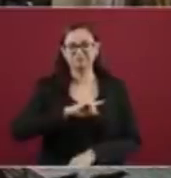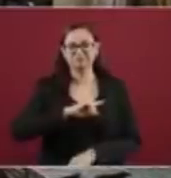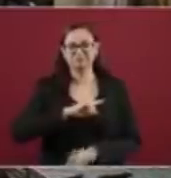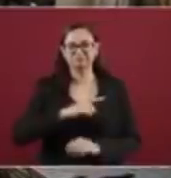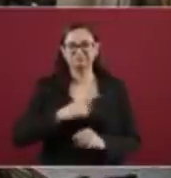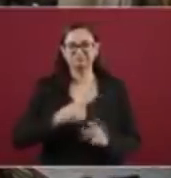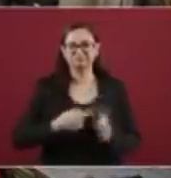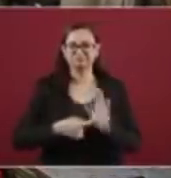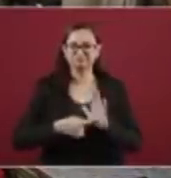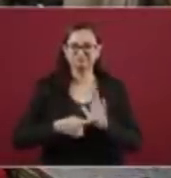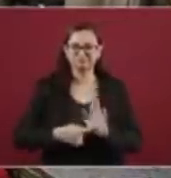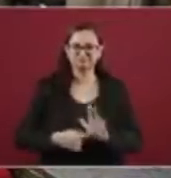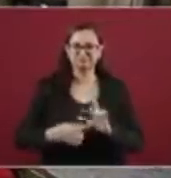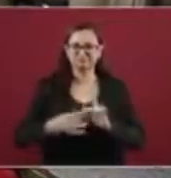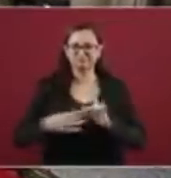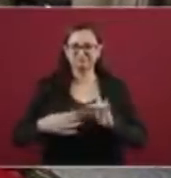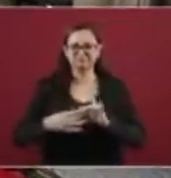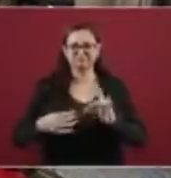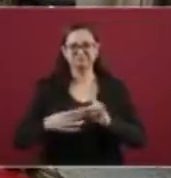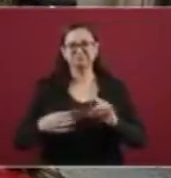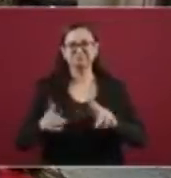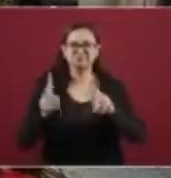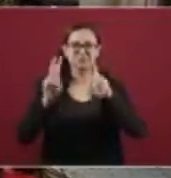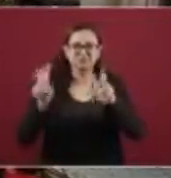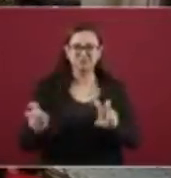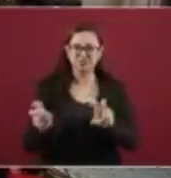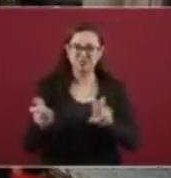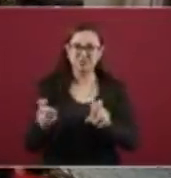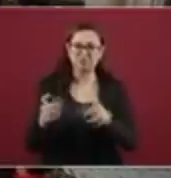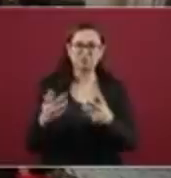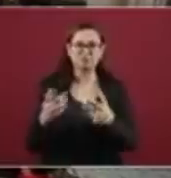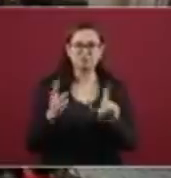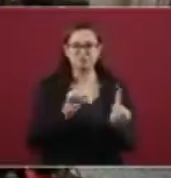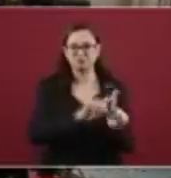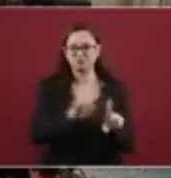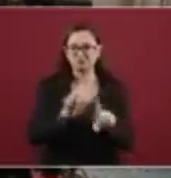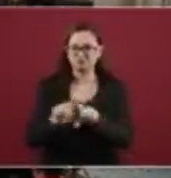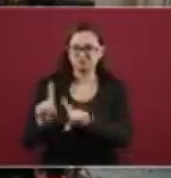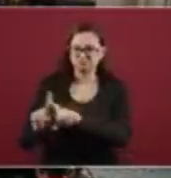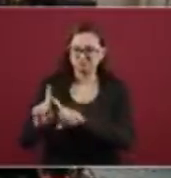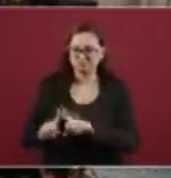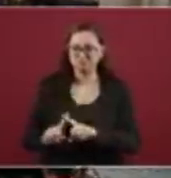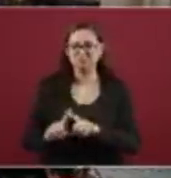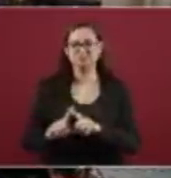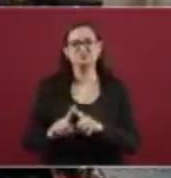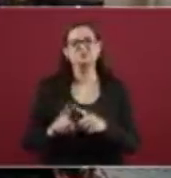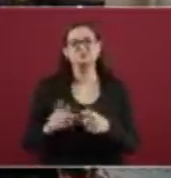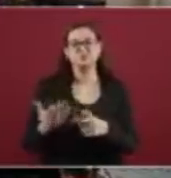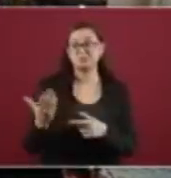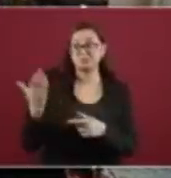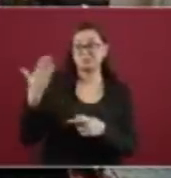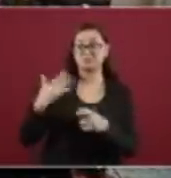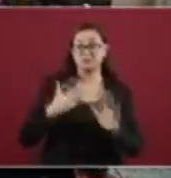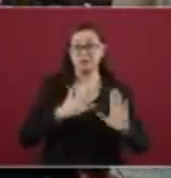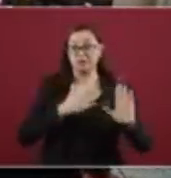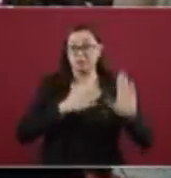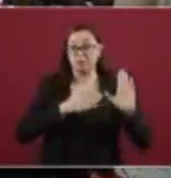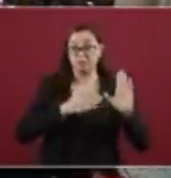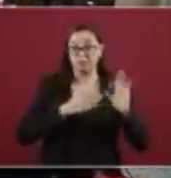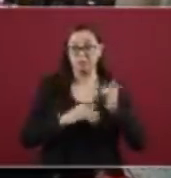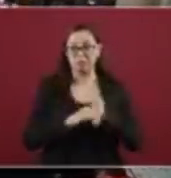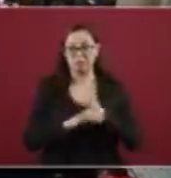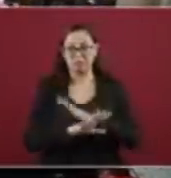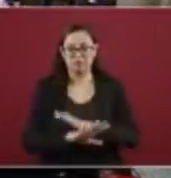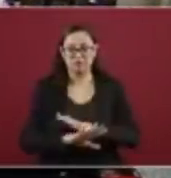ponernos al corriente, vamos a cumplir con el compromiso que hicimos de